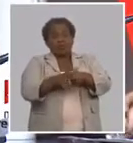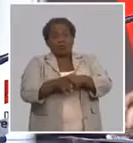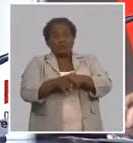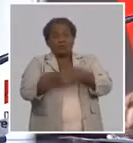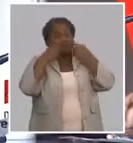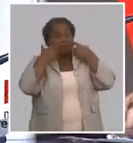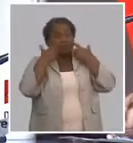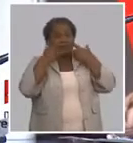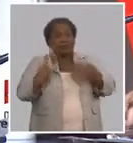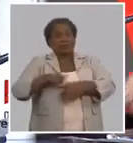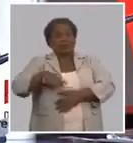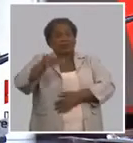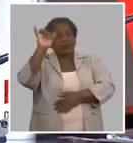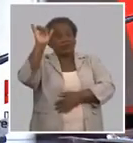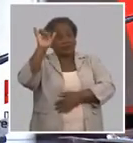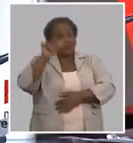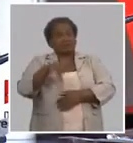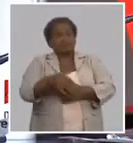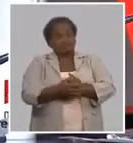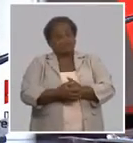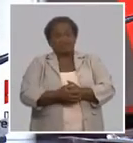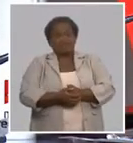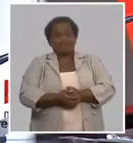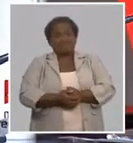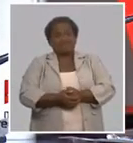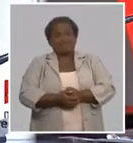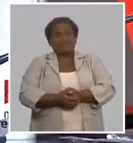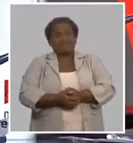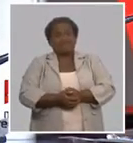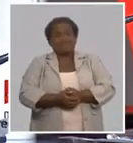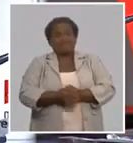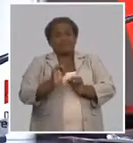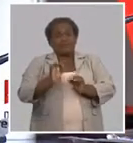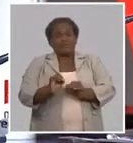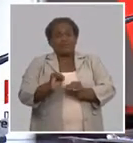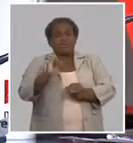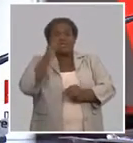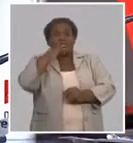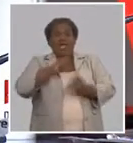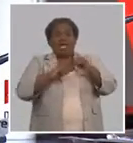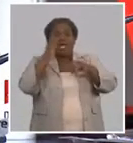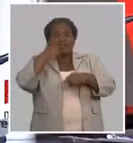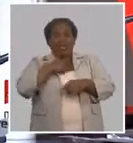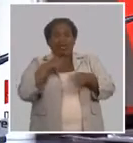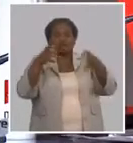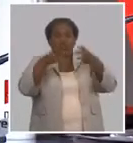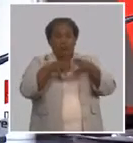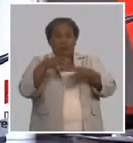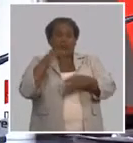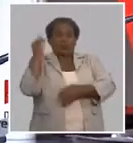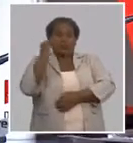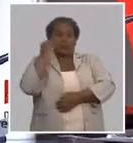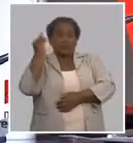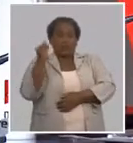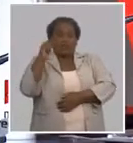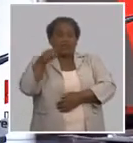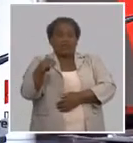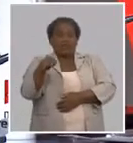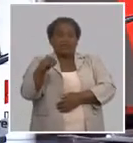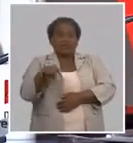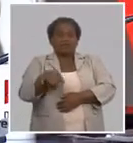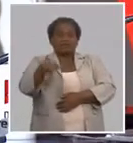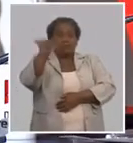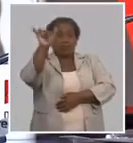sector de la aviación la propia iata asociación internacional de transportistas y